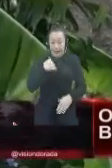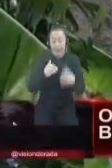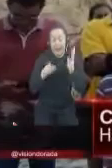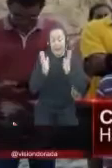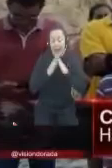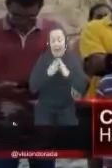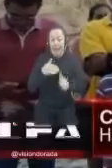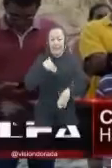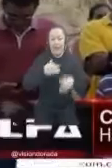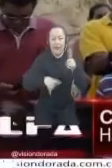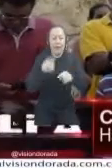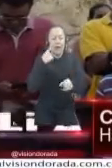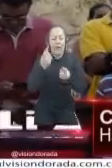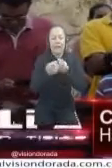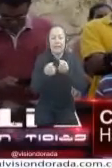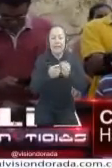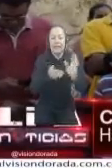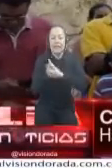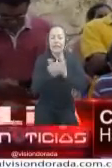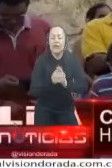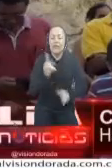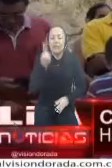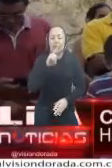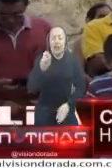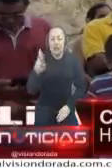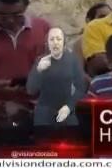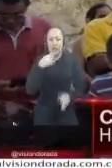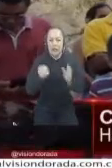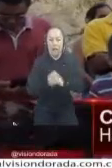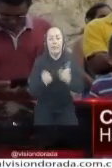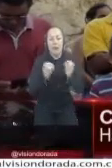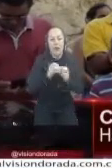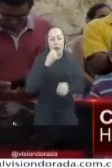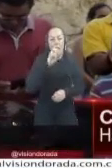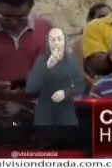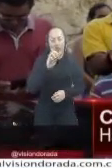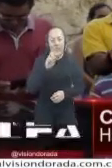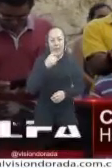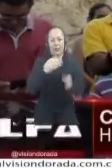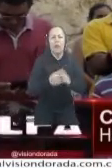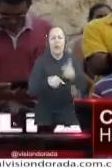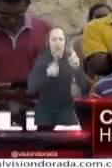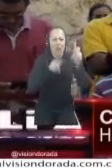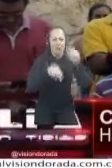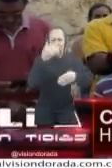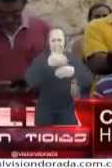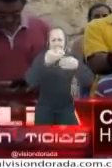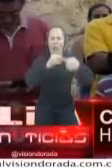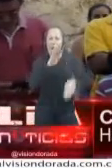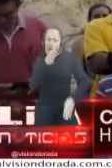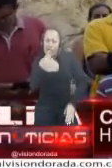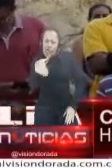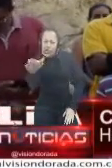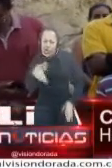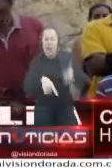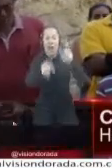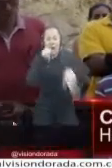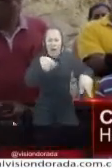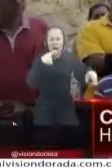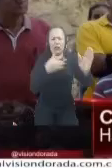expuesta por la zona sur y por la zona oriental tiene fisuras en las paredes,